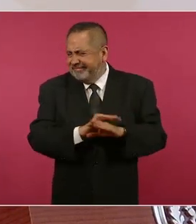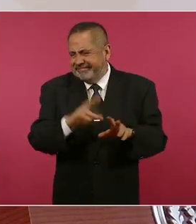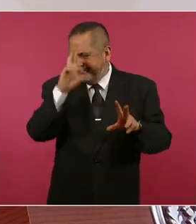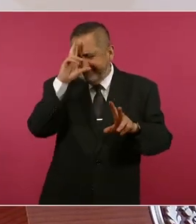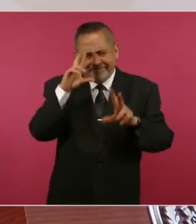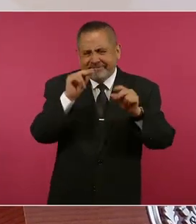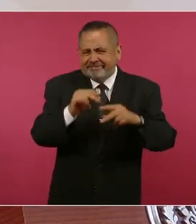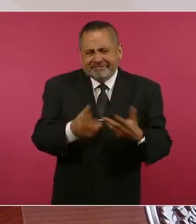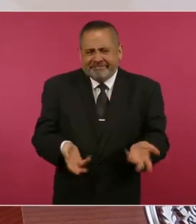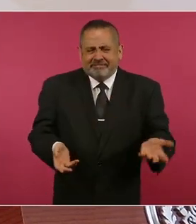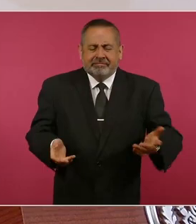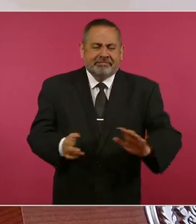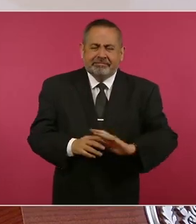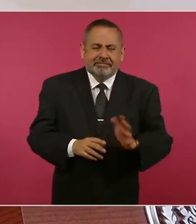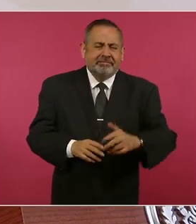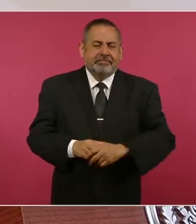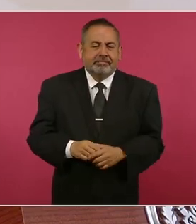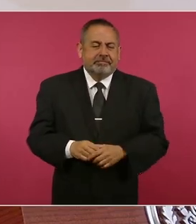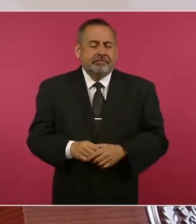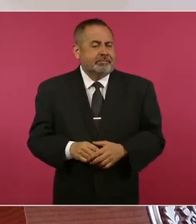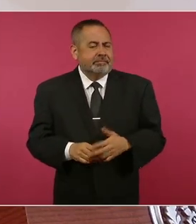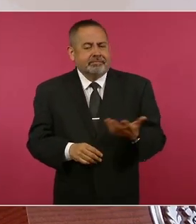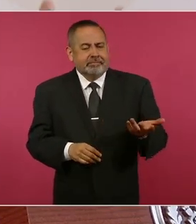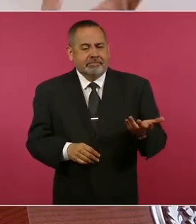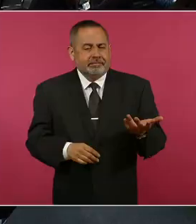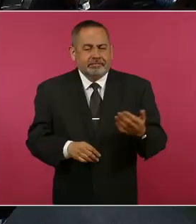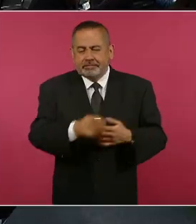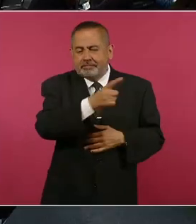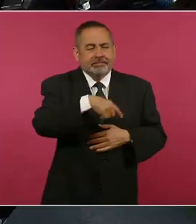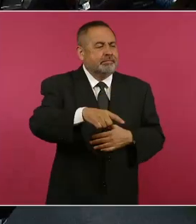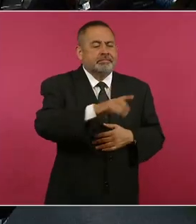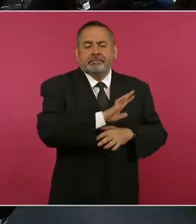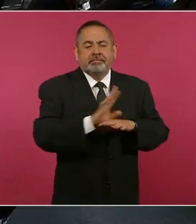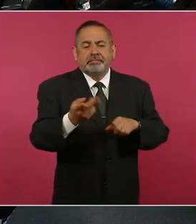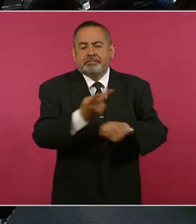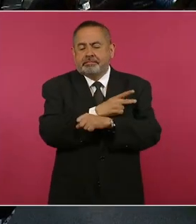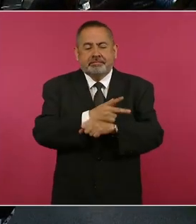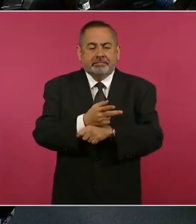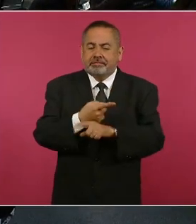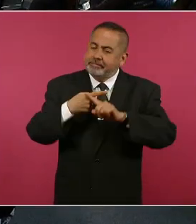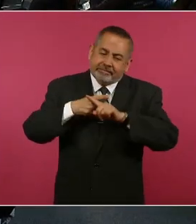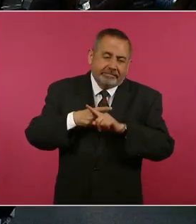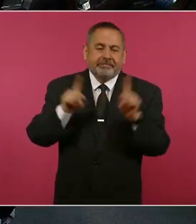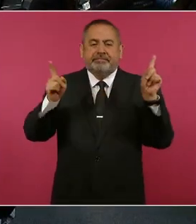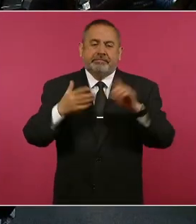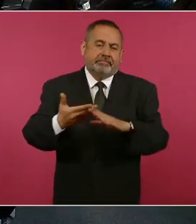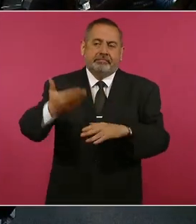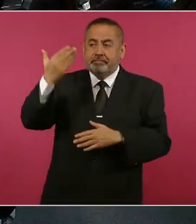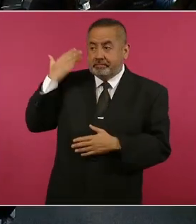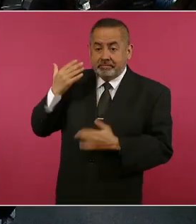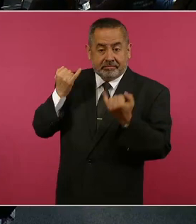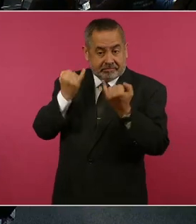No. Entonces, porque ya es otro tiempo,